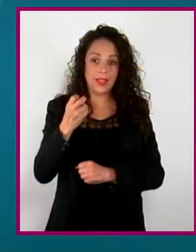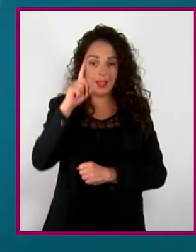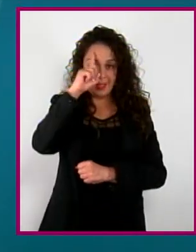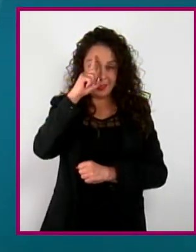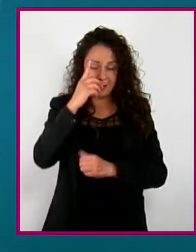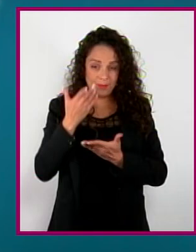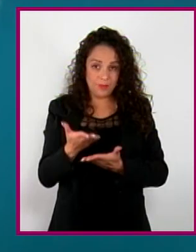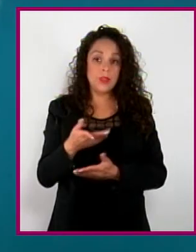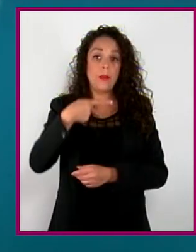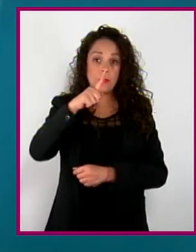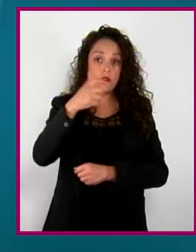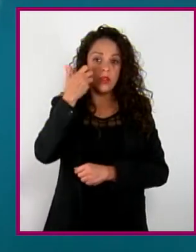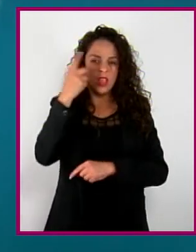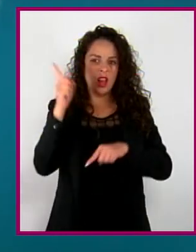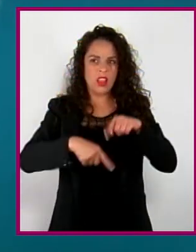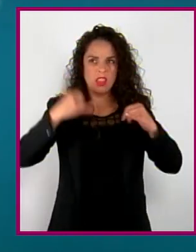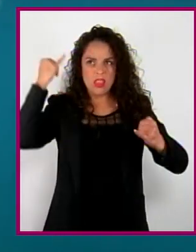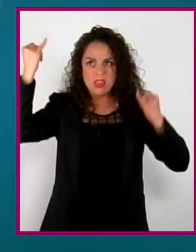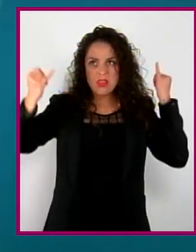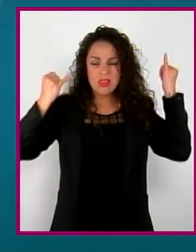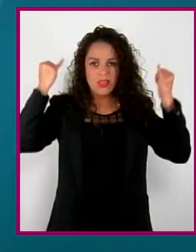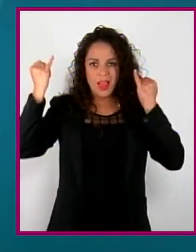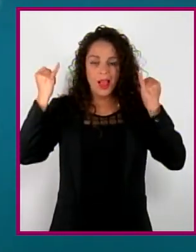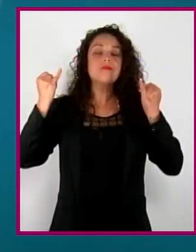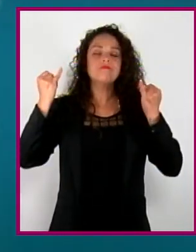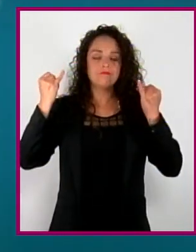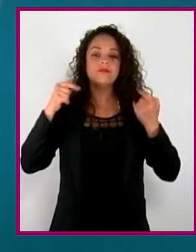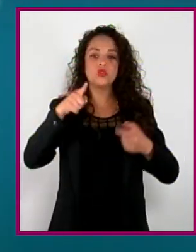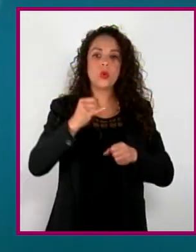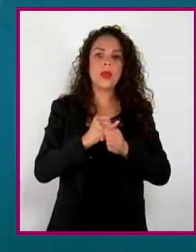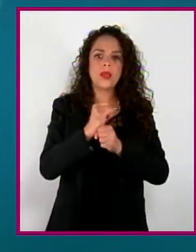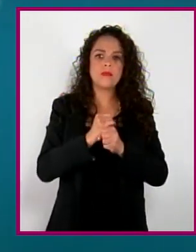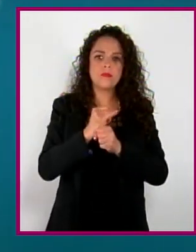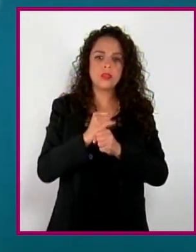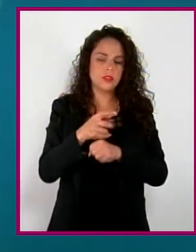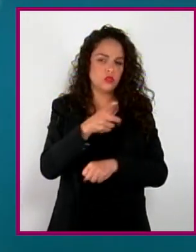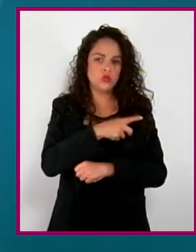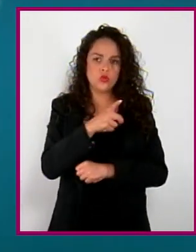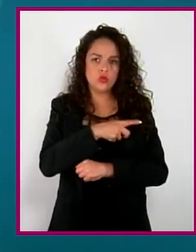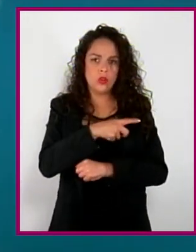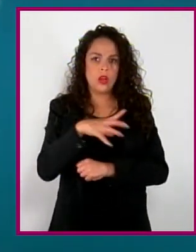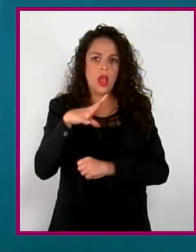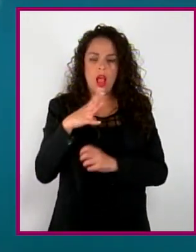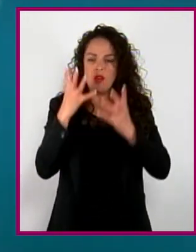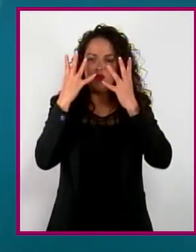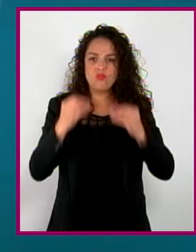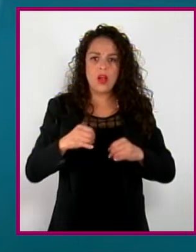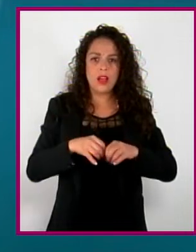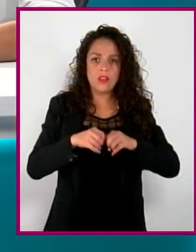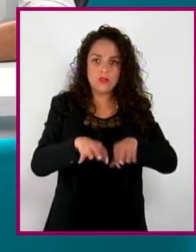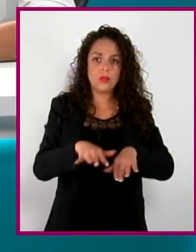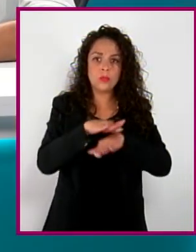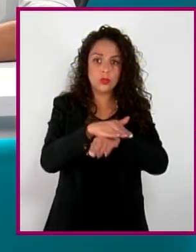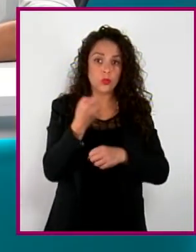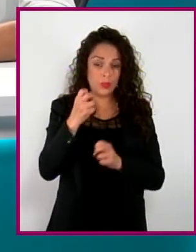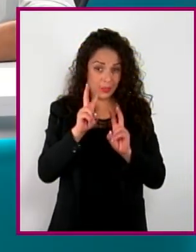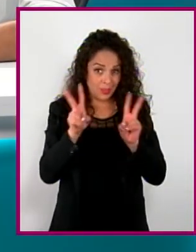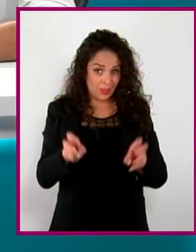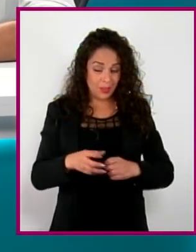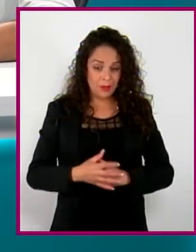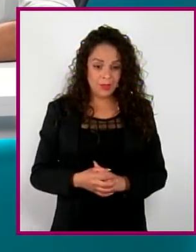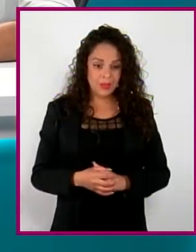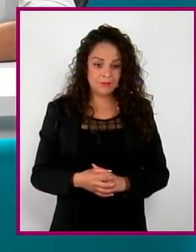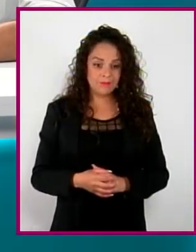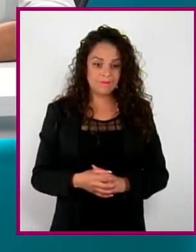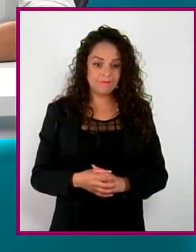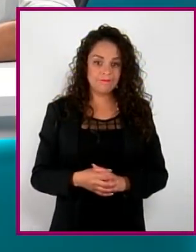derribar falsas creencias y prejuicios, te invitamos a que investigues por tu parte. Hay mucho material al respecto. Es hora